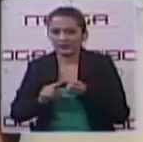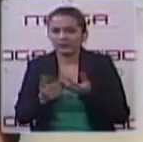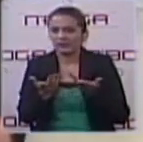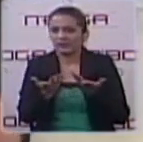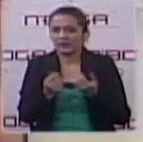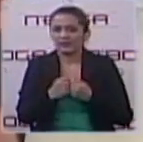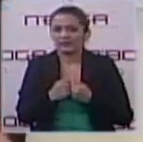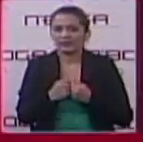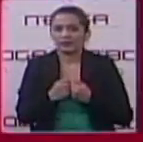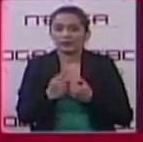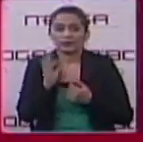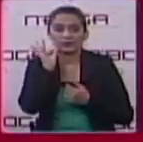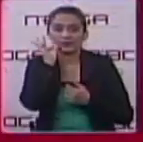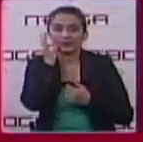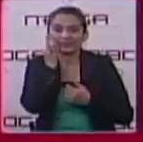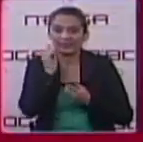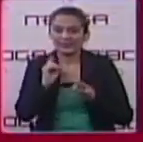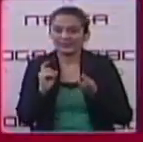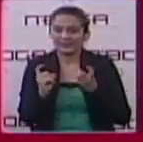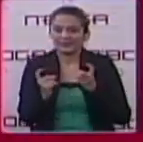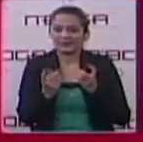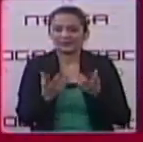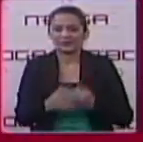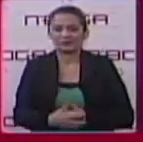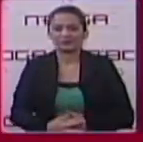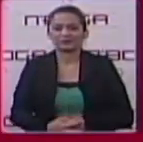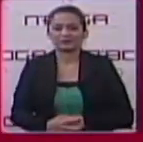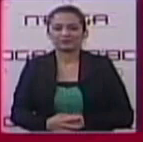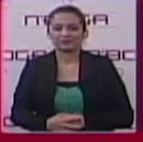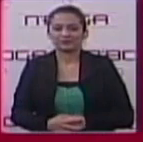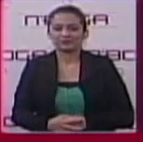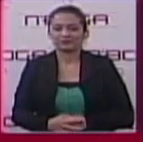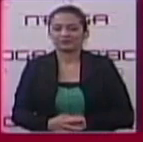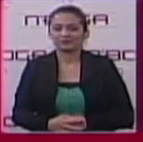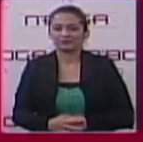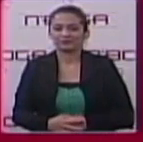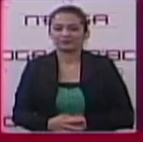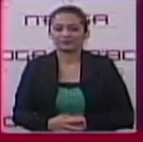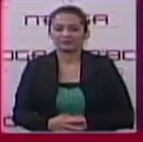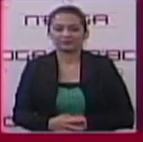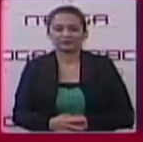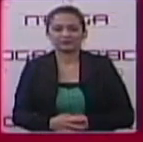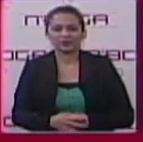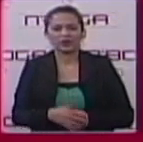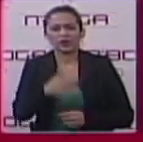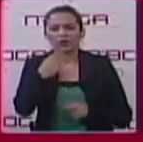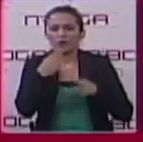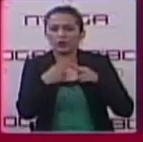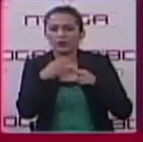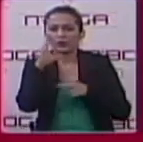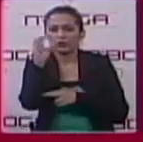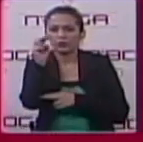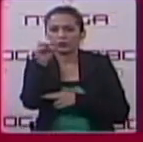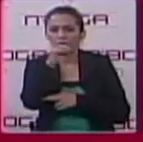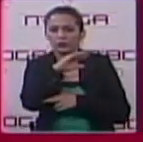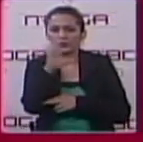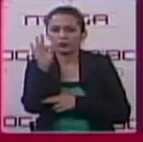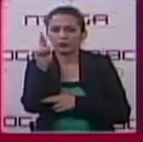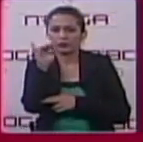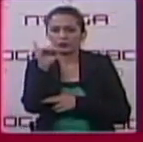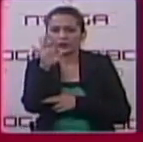un acompañante pero que se puede volver algo mucho más rico interesante y por qué con frits Adriana bueno